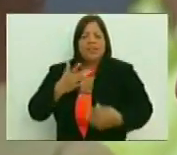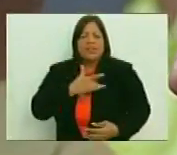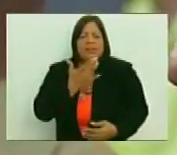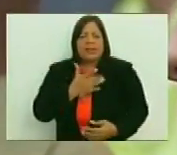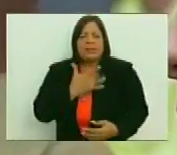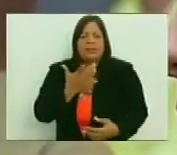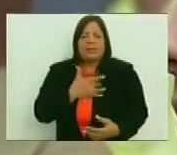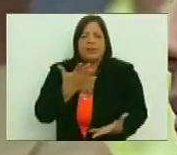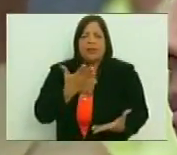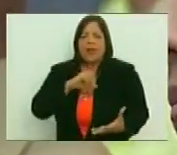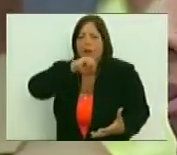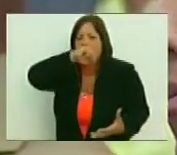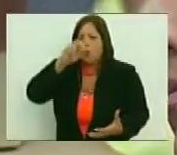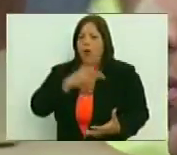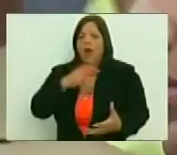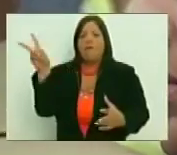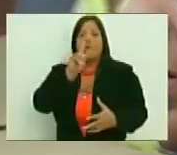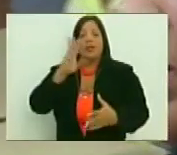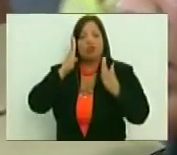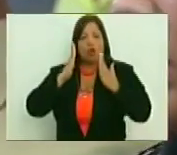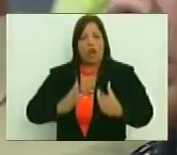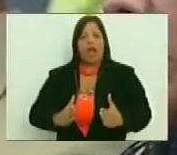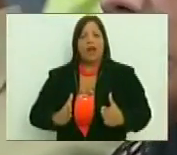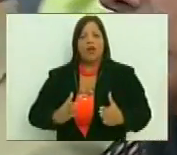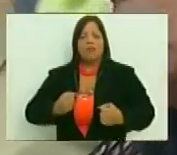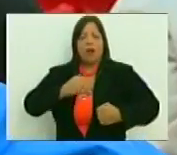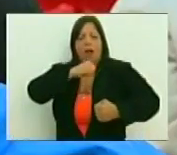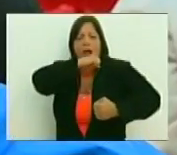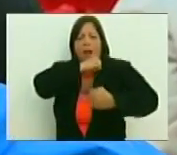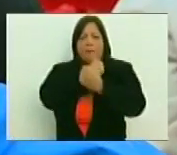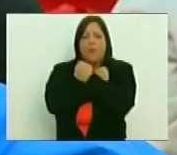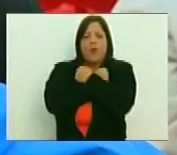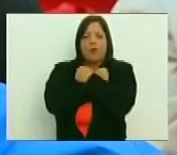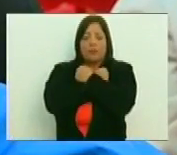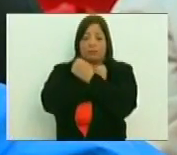sentir la venezolanidad, el amor.